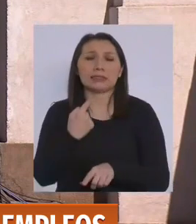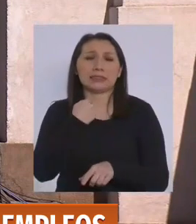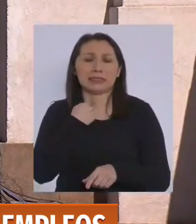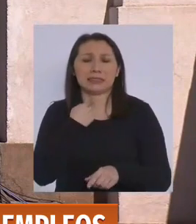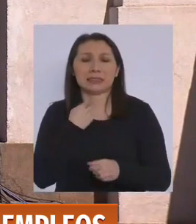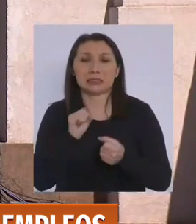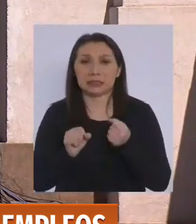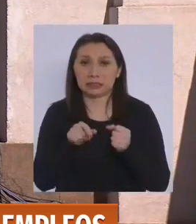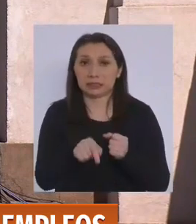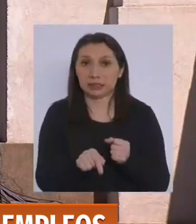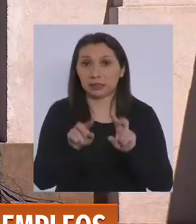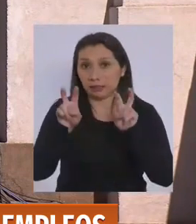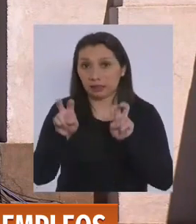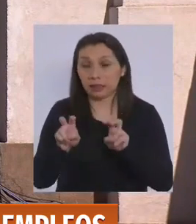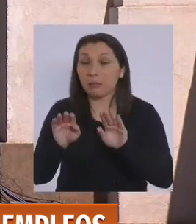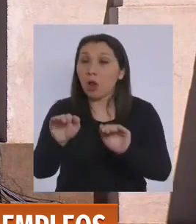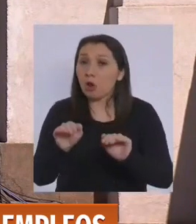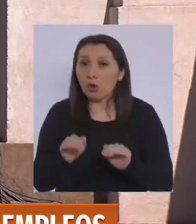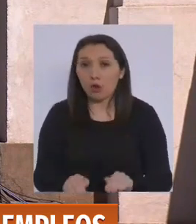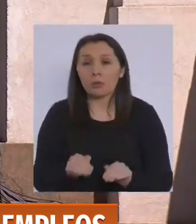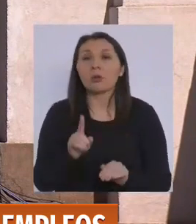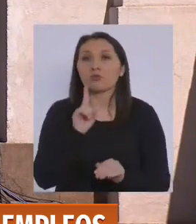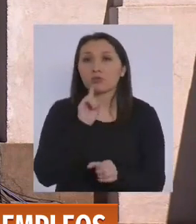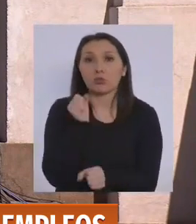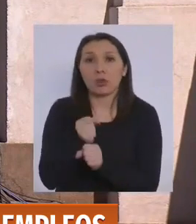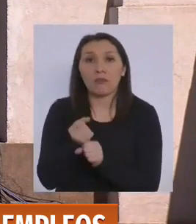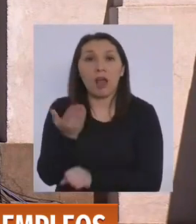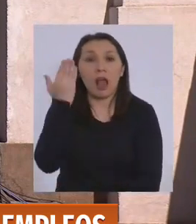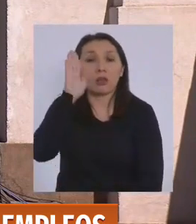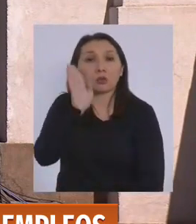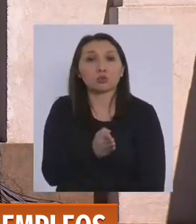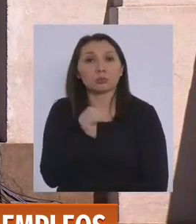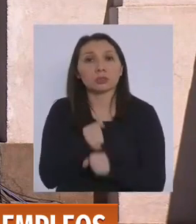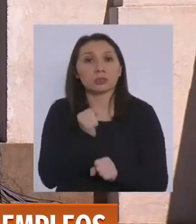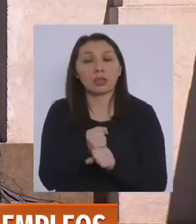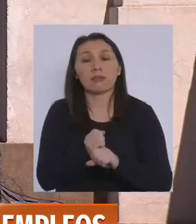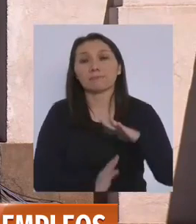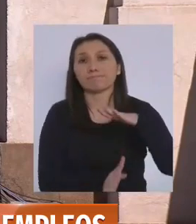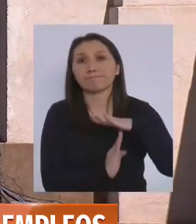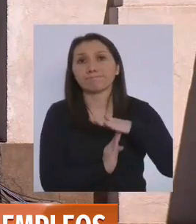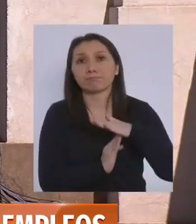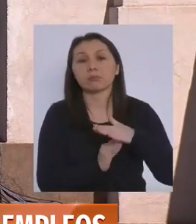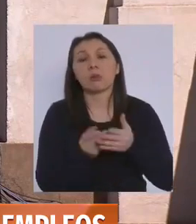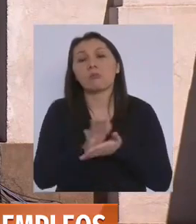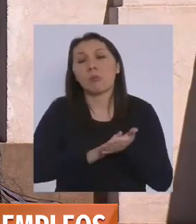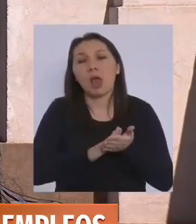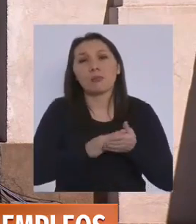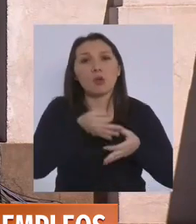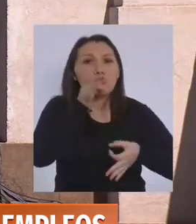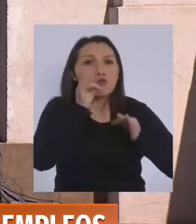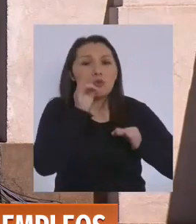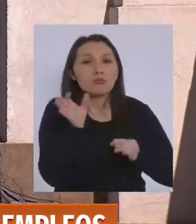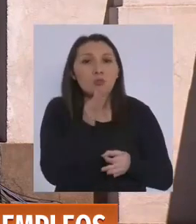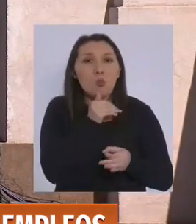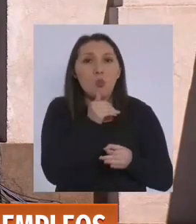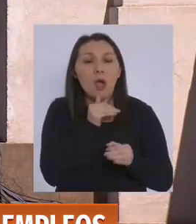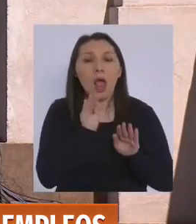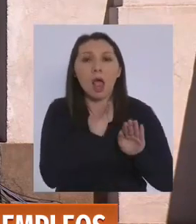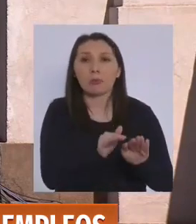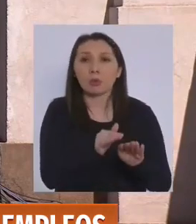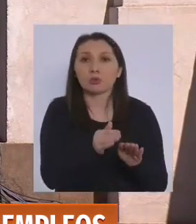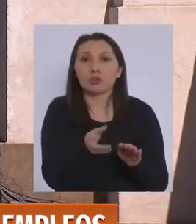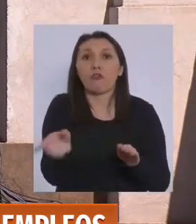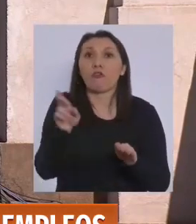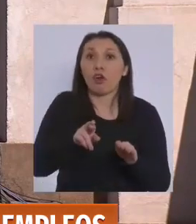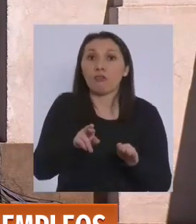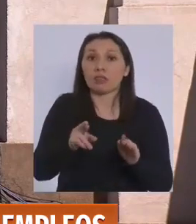en esta materia. Y lo mismo si ha tenido un trabajador suspendido. Hoy día supongamos que ese comercio, ese café, no tiene la espalda para